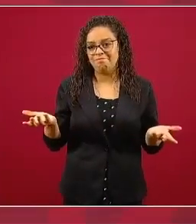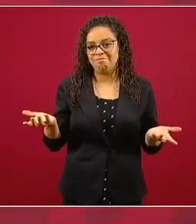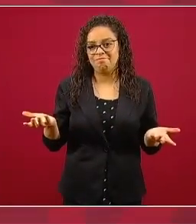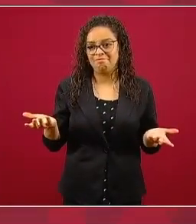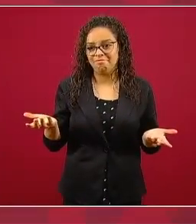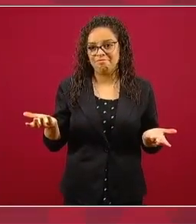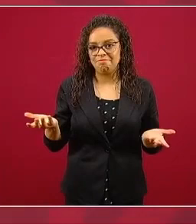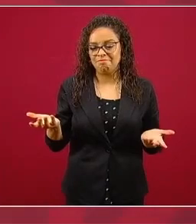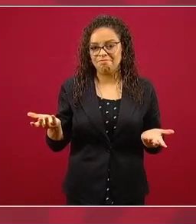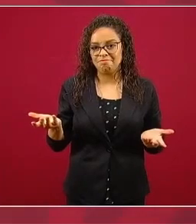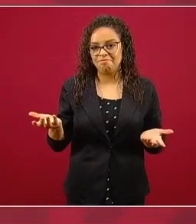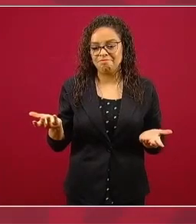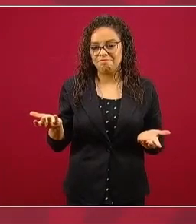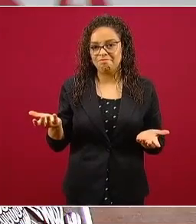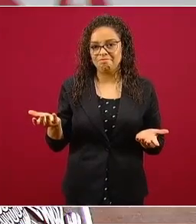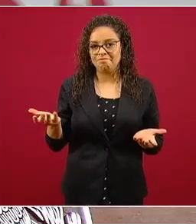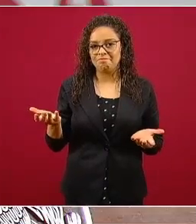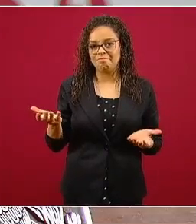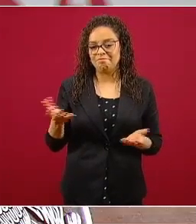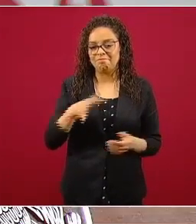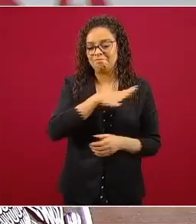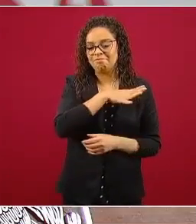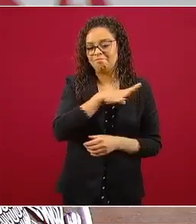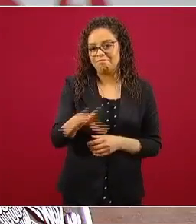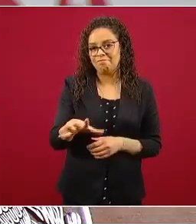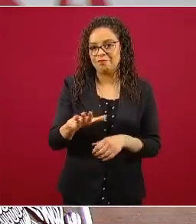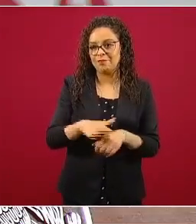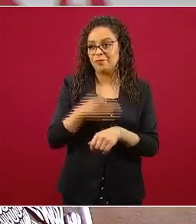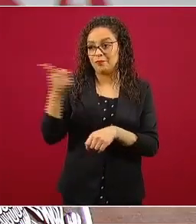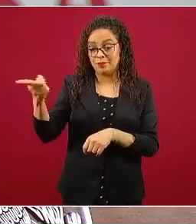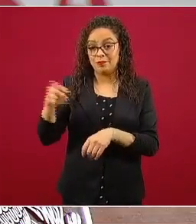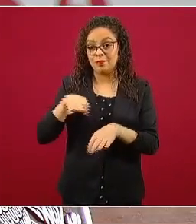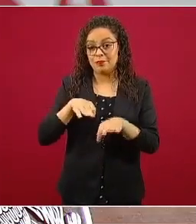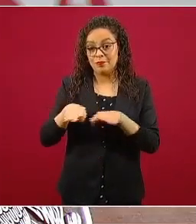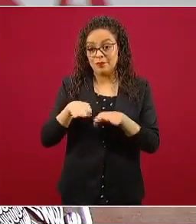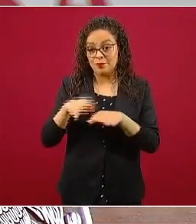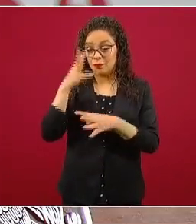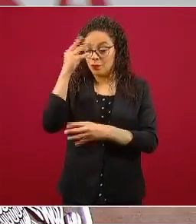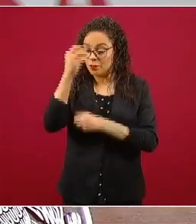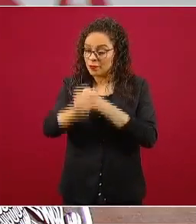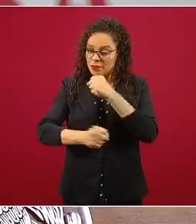ha estado en el Instituto de Nutrición años